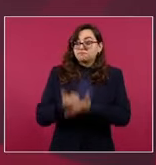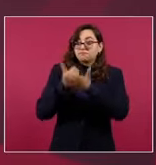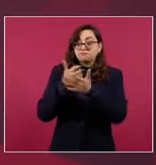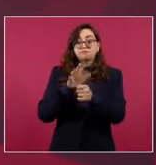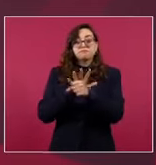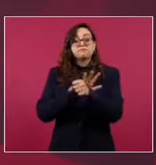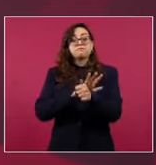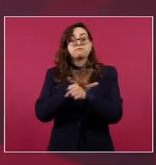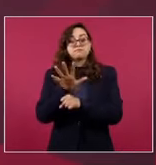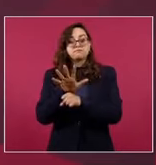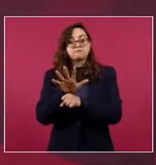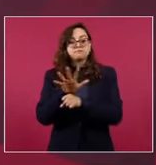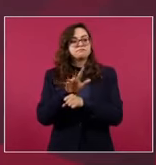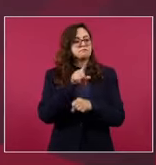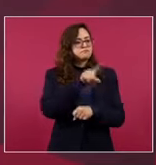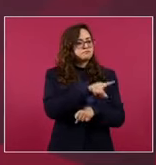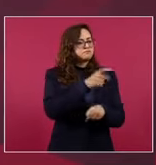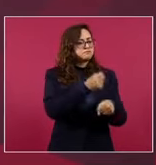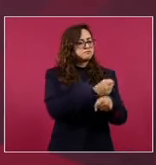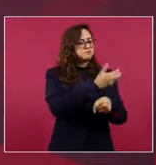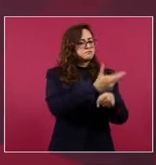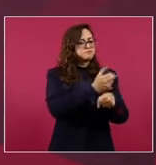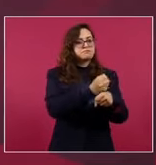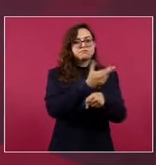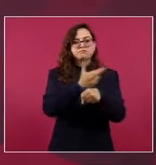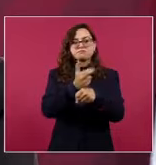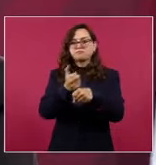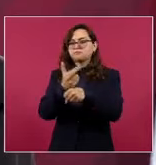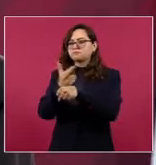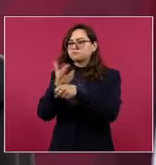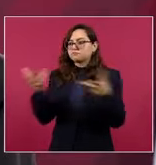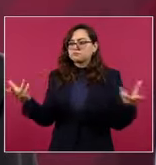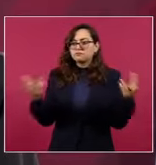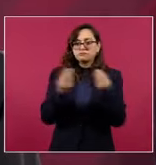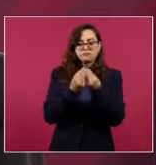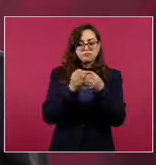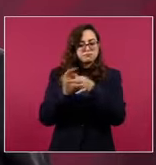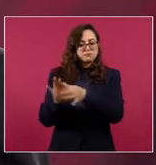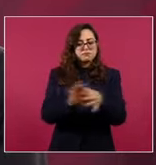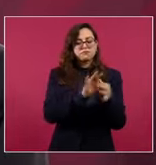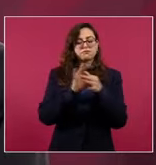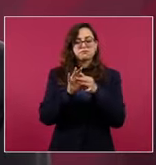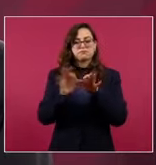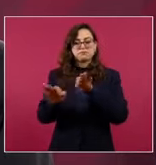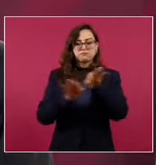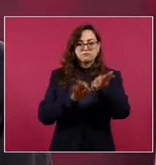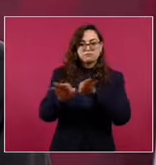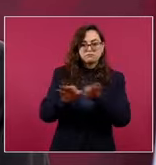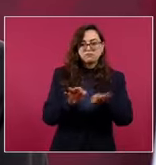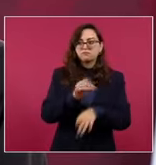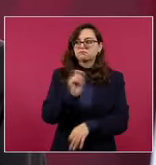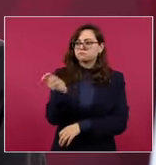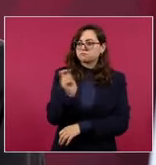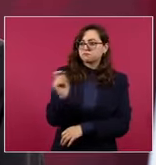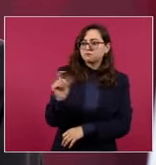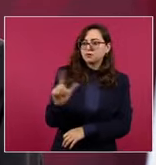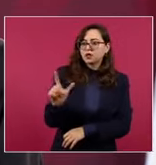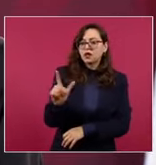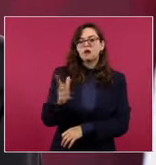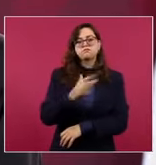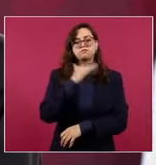haya profesionalismo, que no haya corrupción, que no haya impunidad. Todo eso es lo que